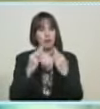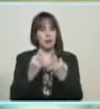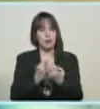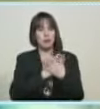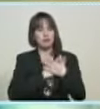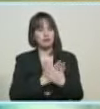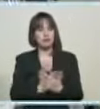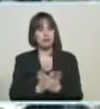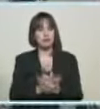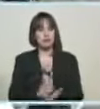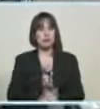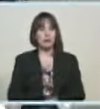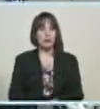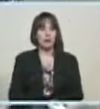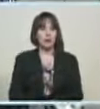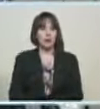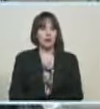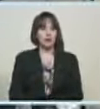patria